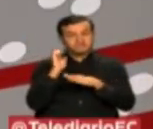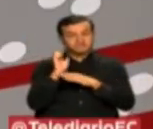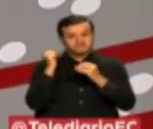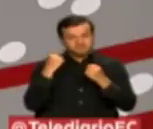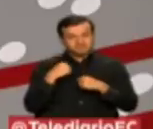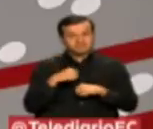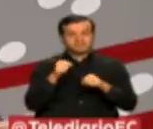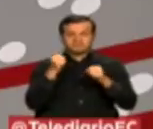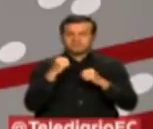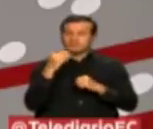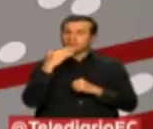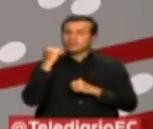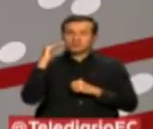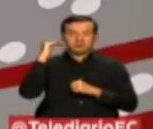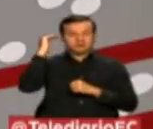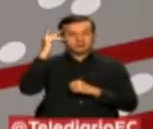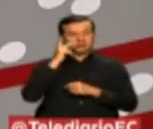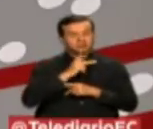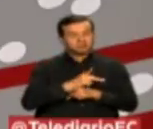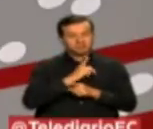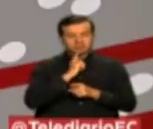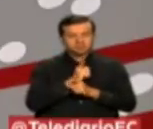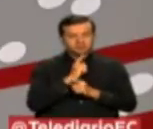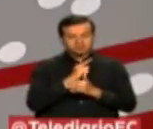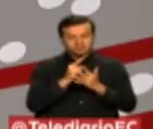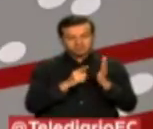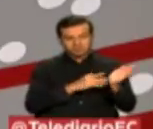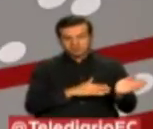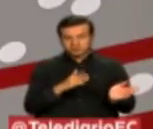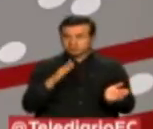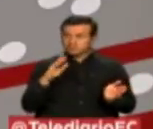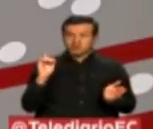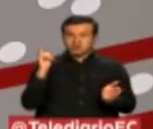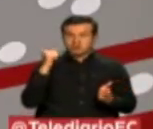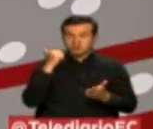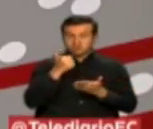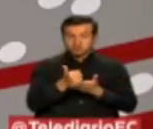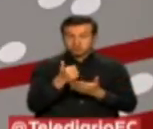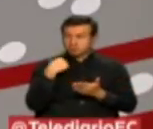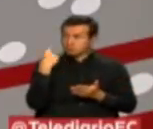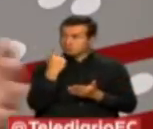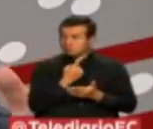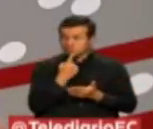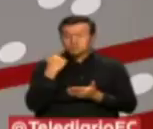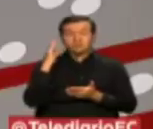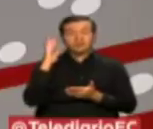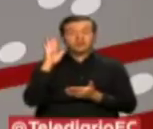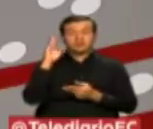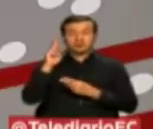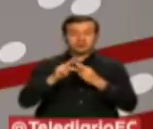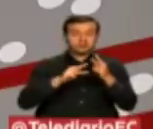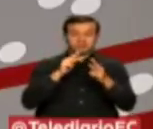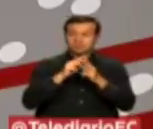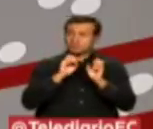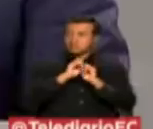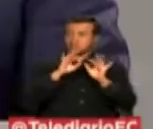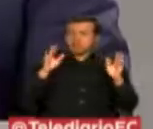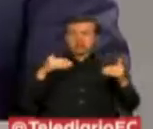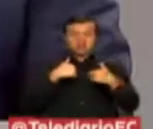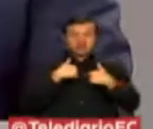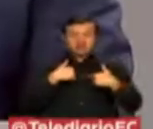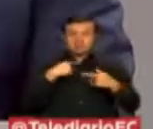para tener la mejor protección posible de algo que le beneficia no solamente a nosotros, sino al mundo en su conjunto. ¿Cuáles son las